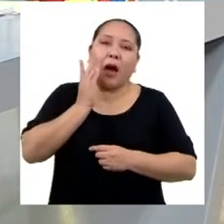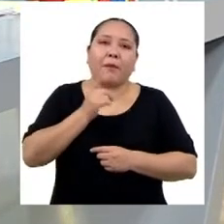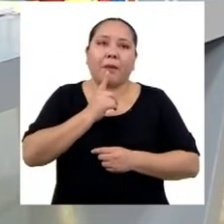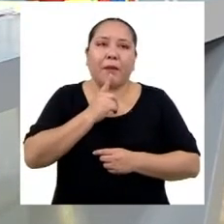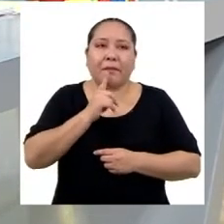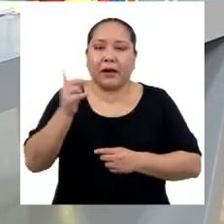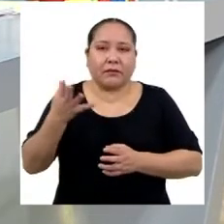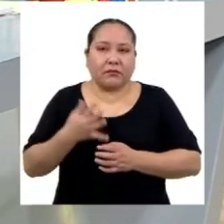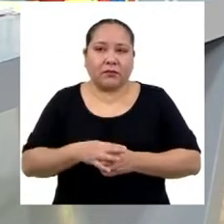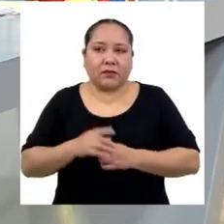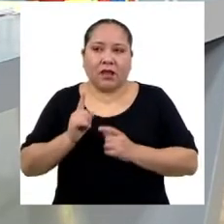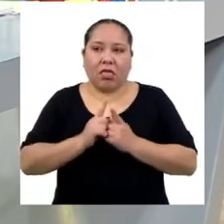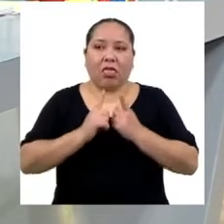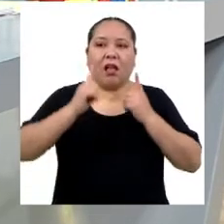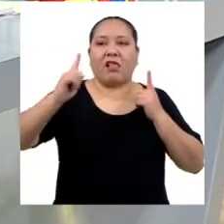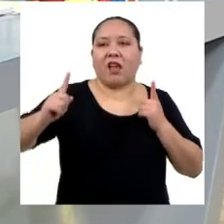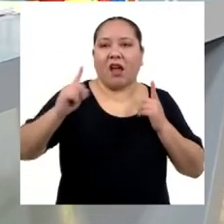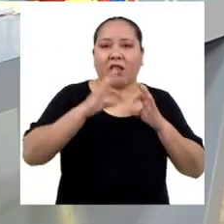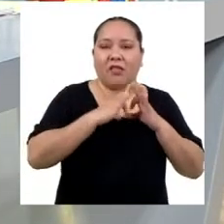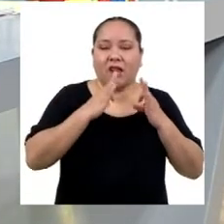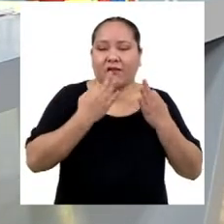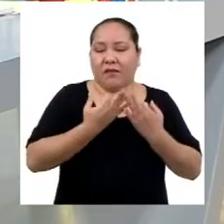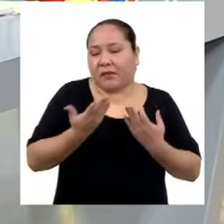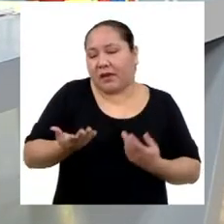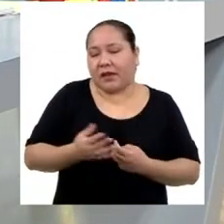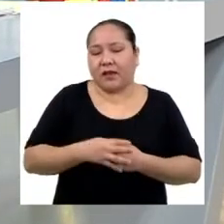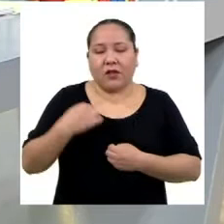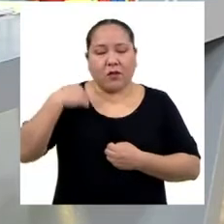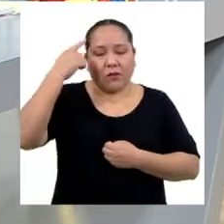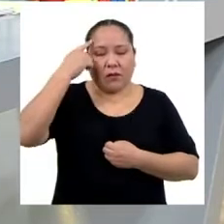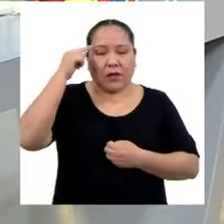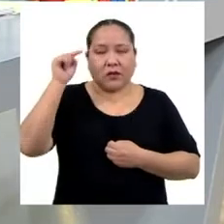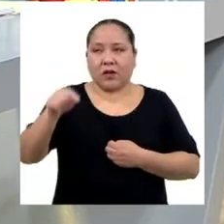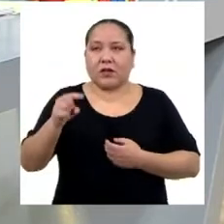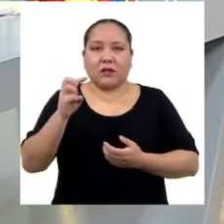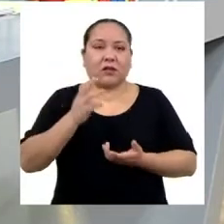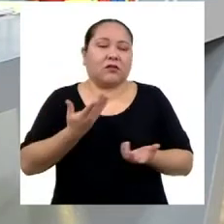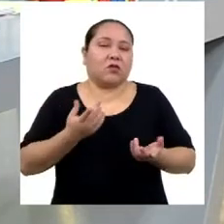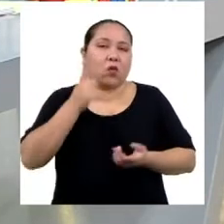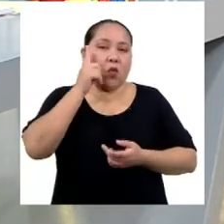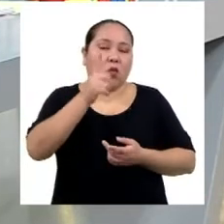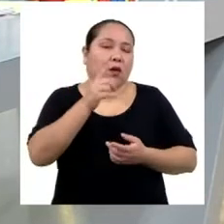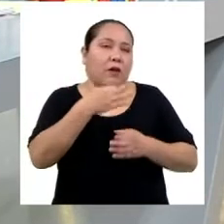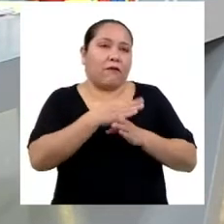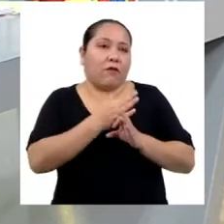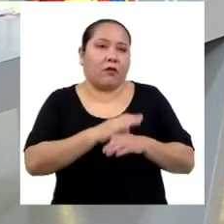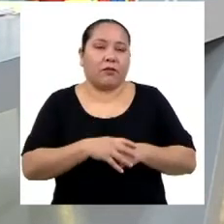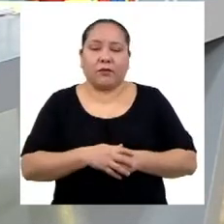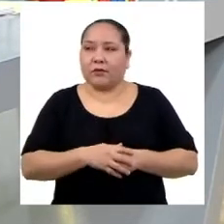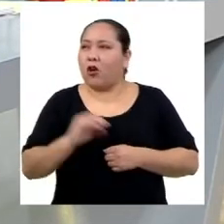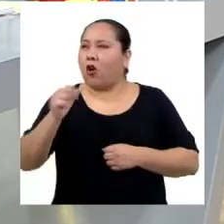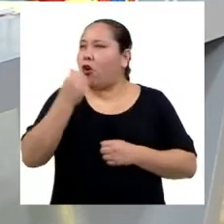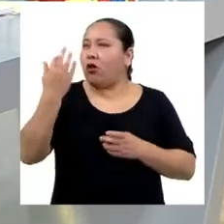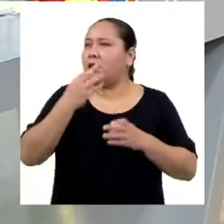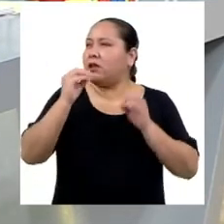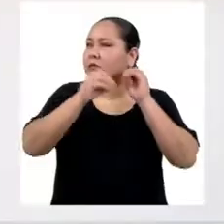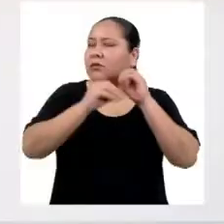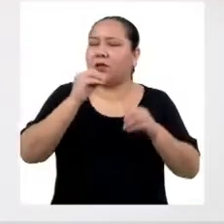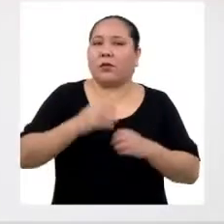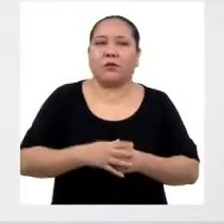dejan de pasar tiempo con la familia, creo que esa podría ser la primera alternativa. ¿Qué otras podríamos